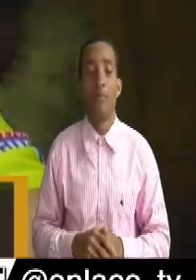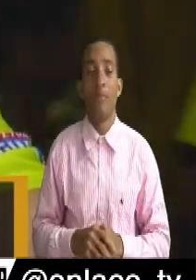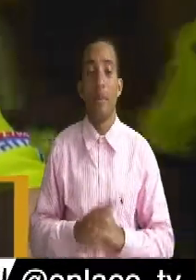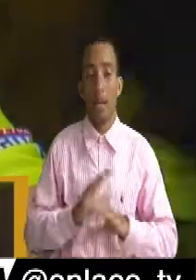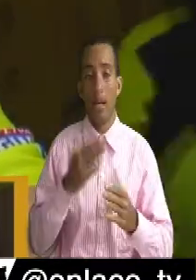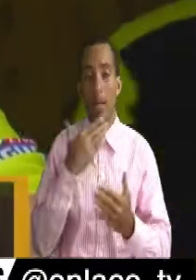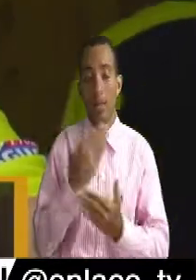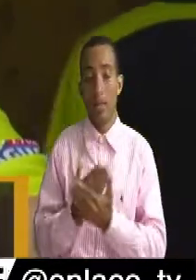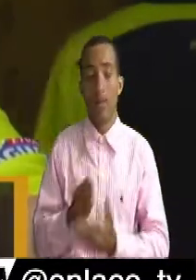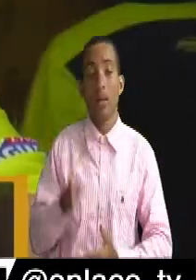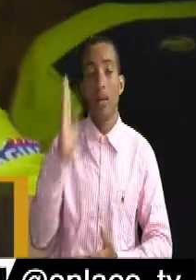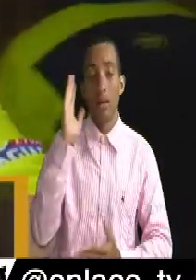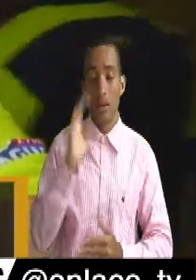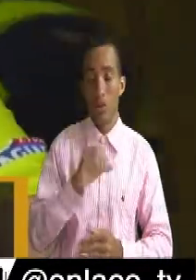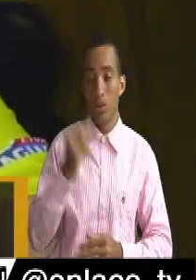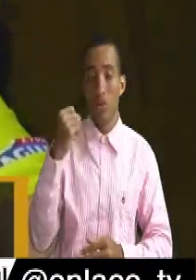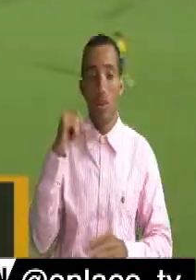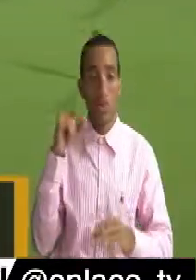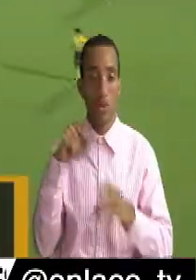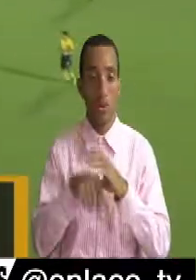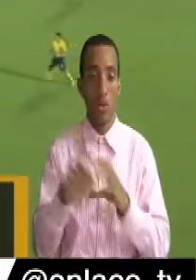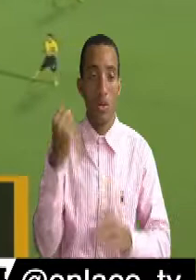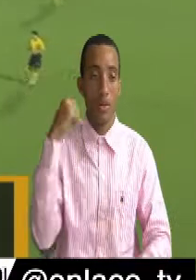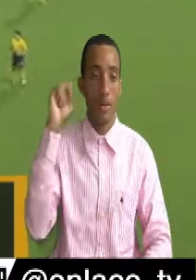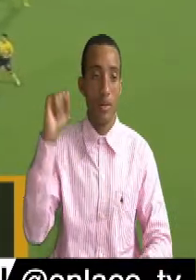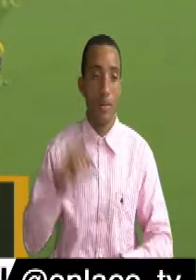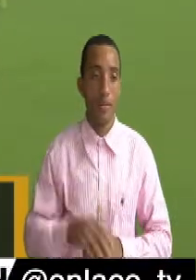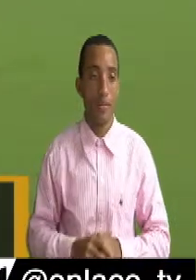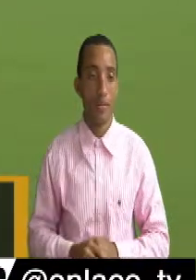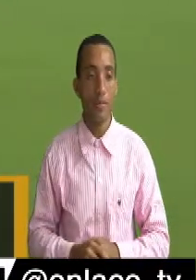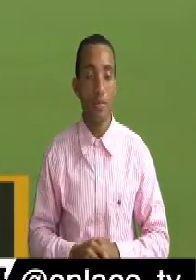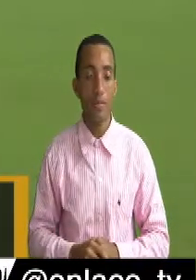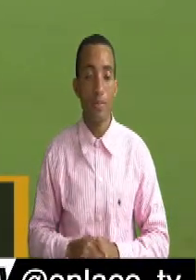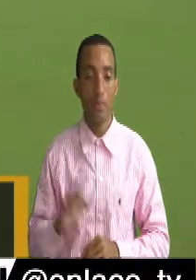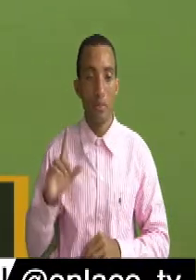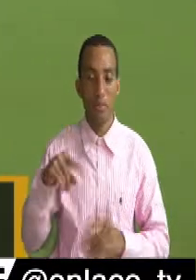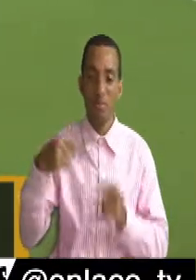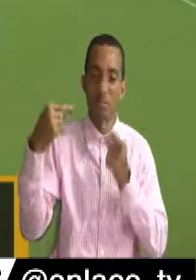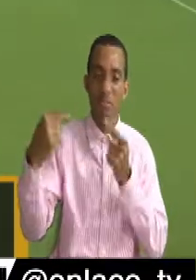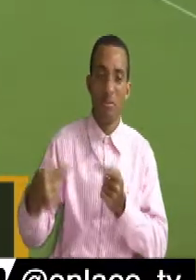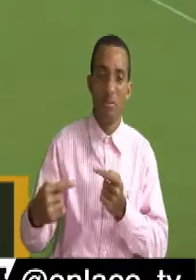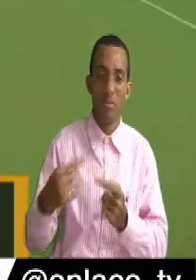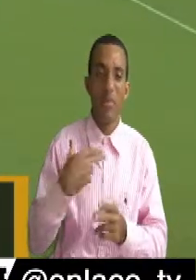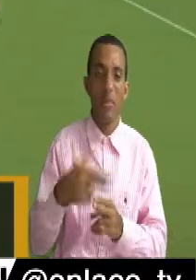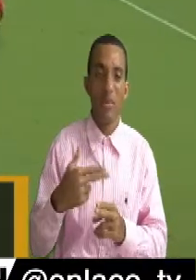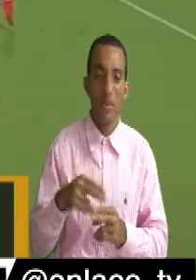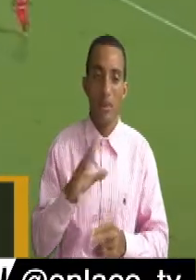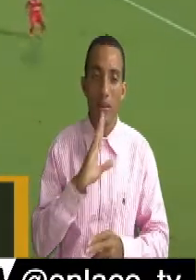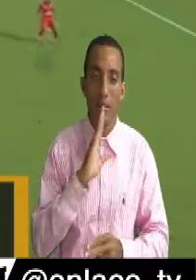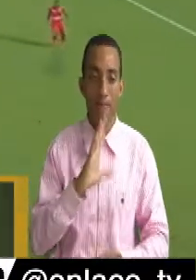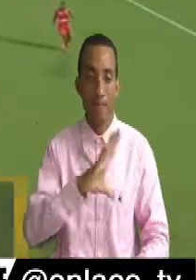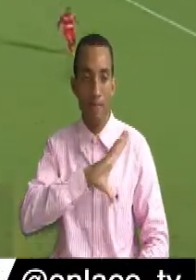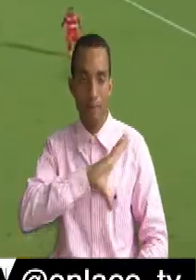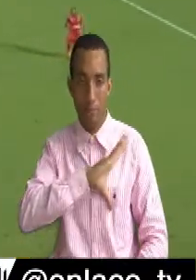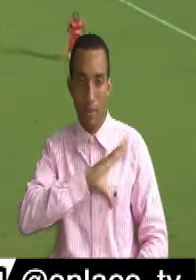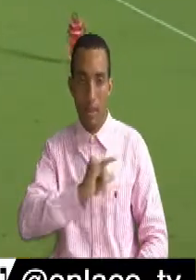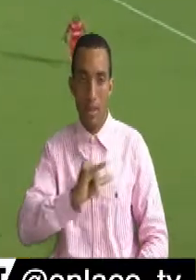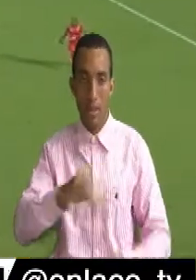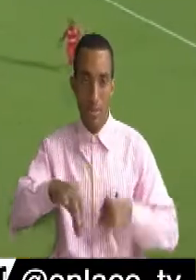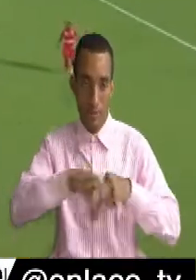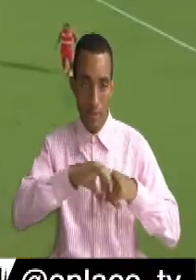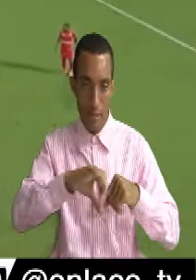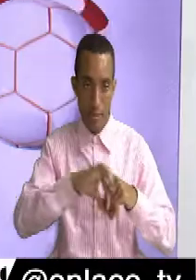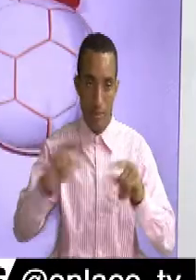conseguimos el resultado que es lo importante para nosotros, como te digo. El próximo encuentro de Alianza Petrolera será contra el Deportivo Cali como